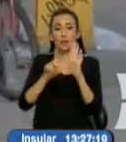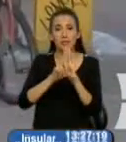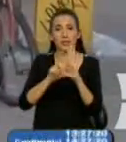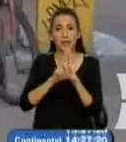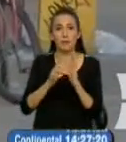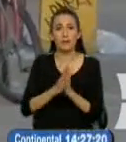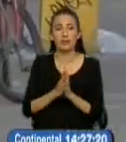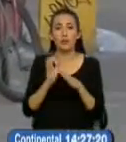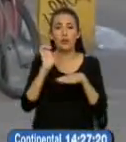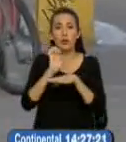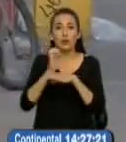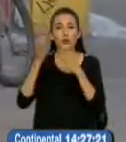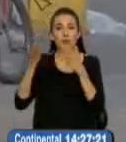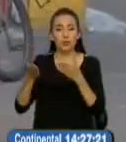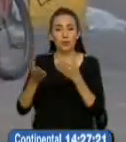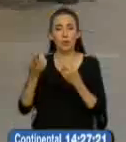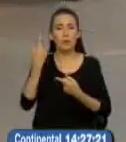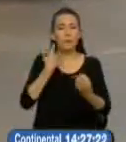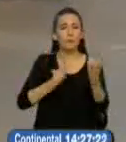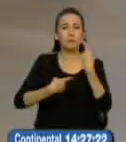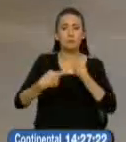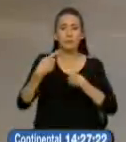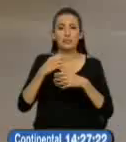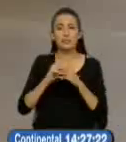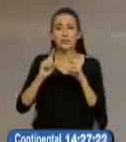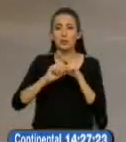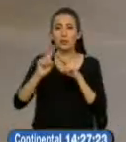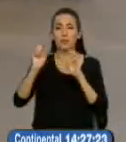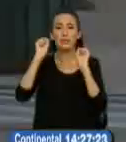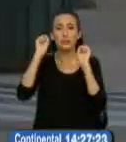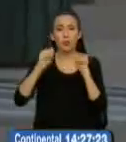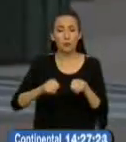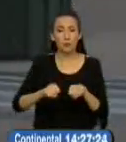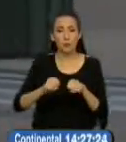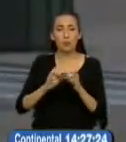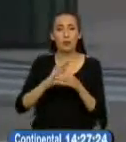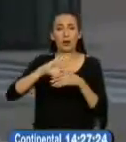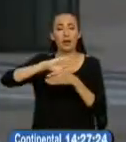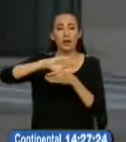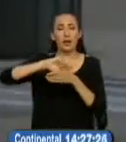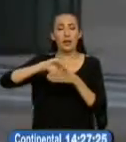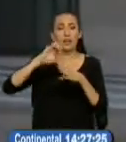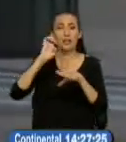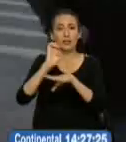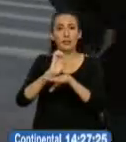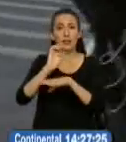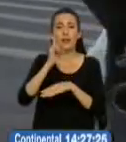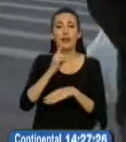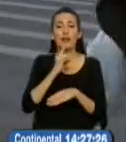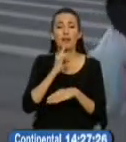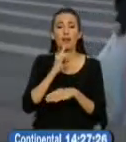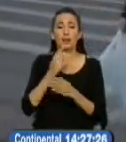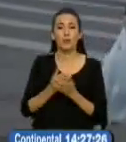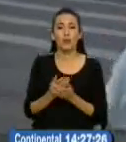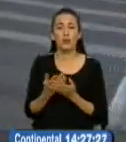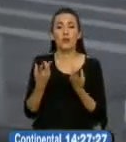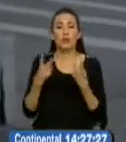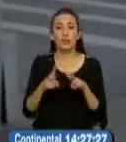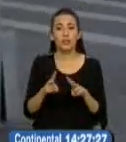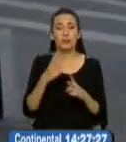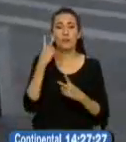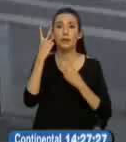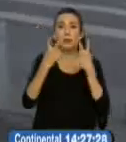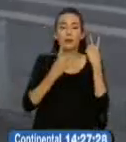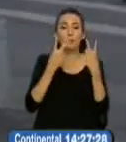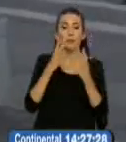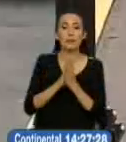Los ecuatorianos que hayan sido víctimas de migración pueden contactarse a los consulados de Ecuador en Estados Unidos y visitar la página